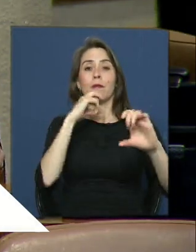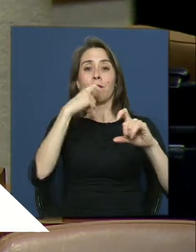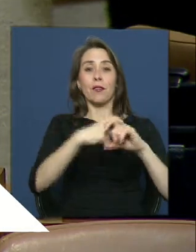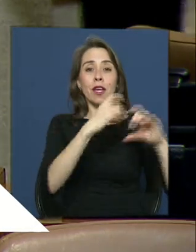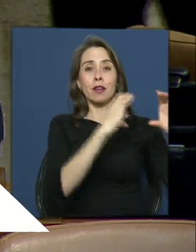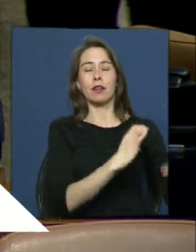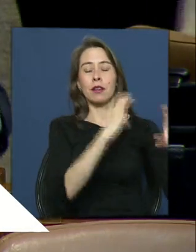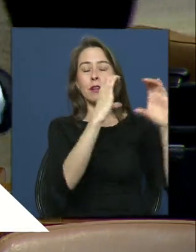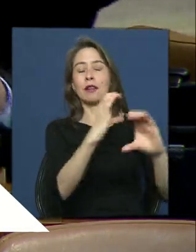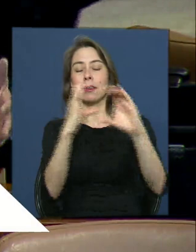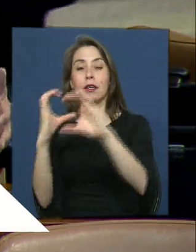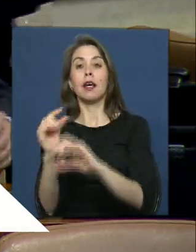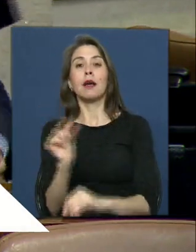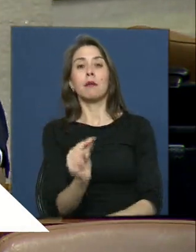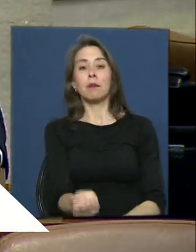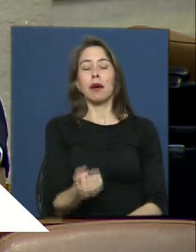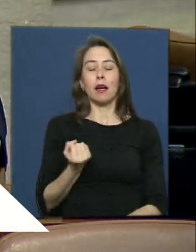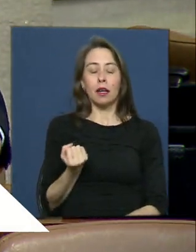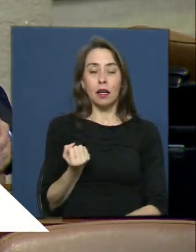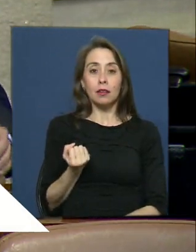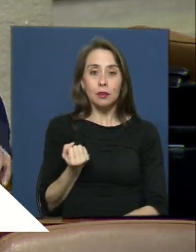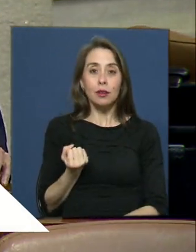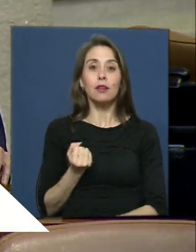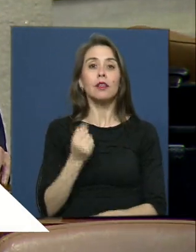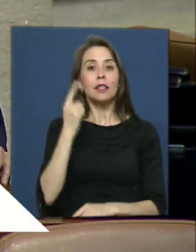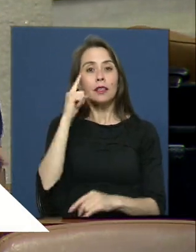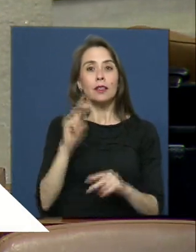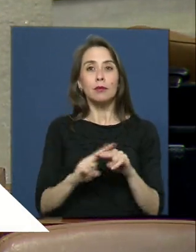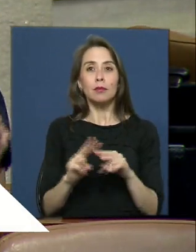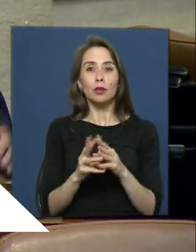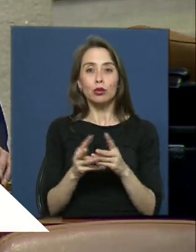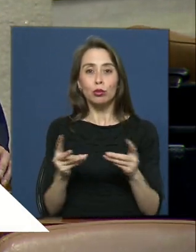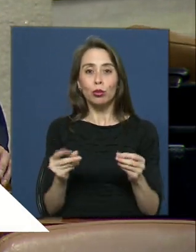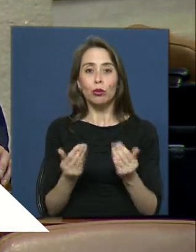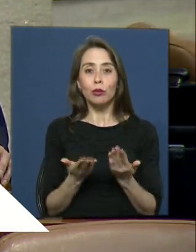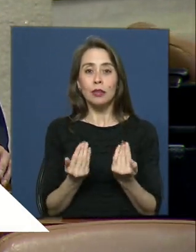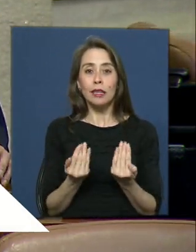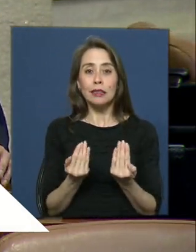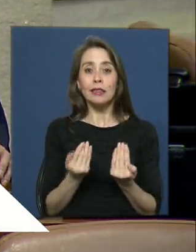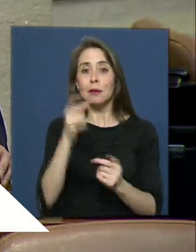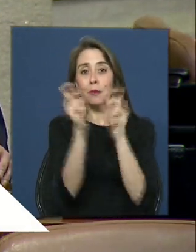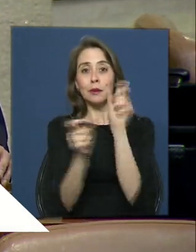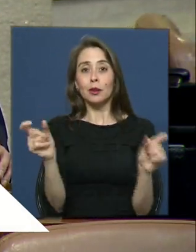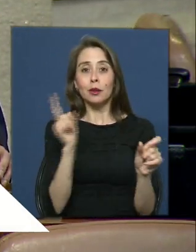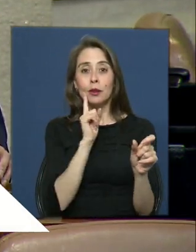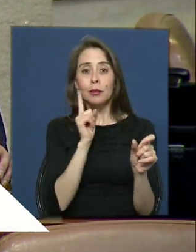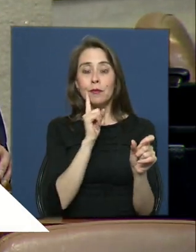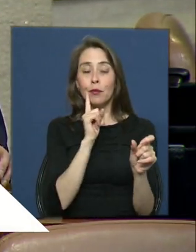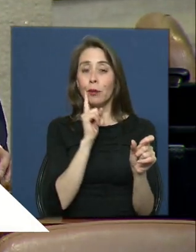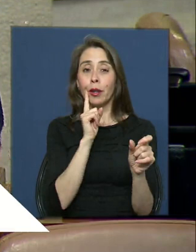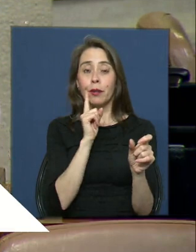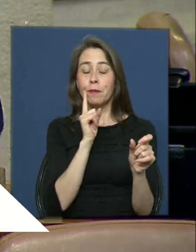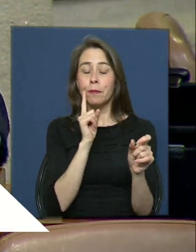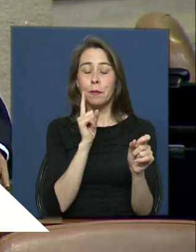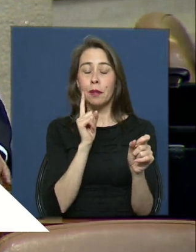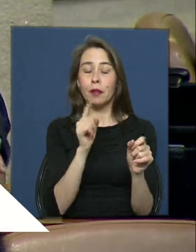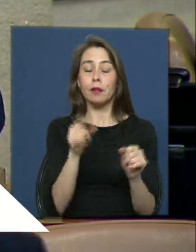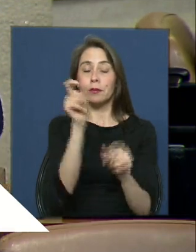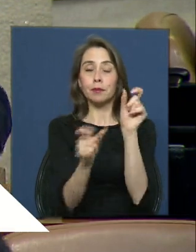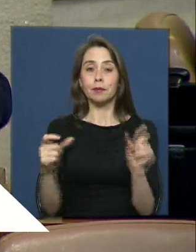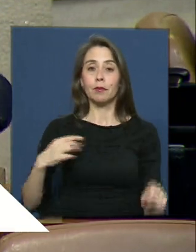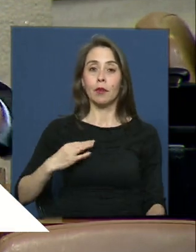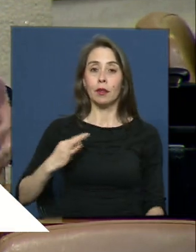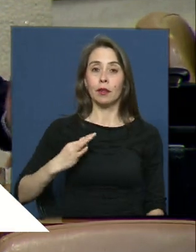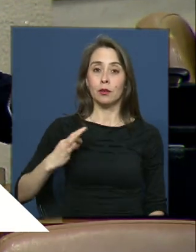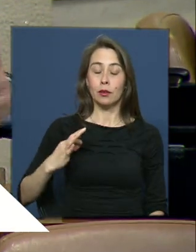otro. Abarató los costos, economías de escala y son resolutivos para las necesidades que tiene la gente. No podemos tener ciudadanos